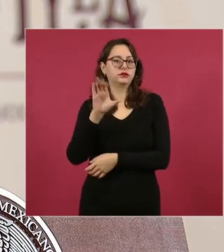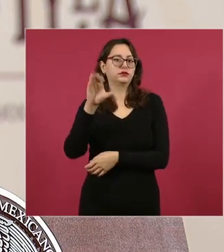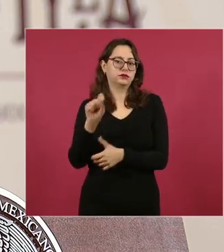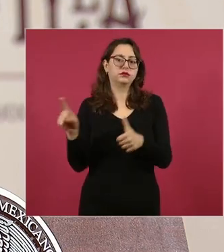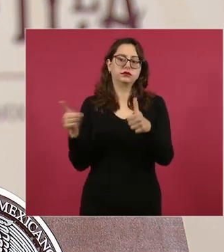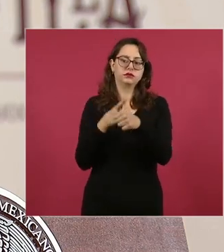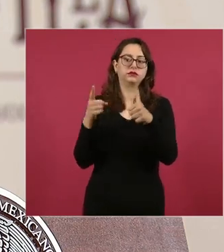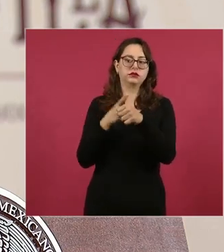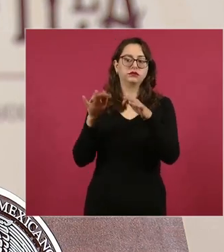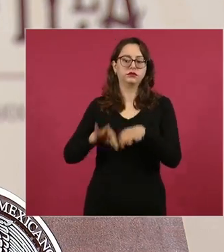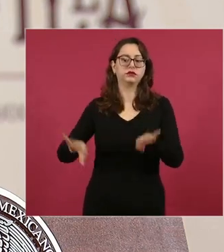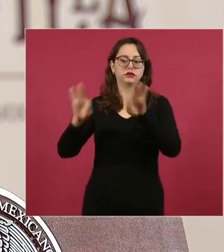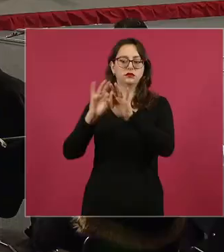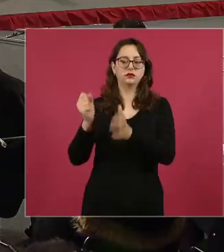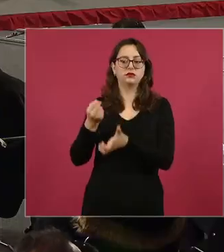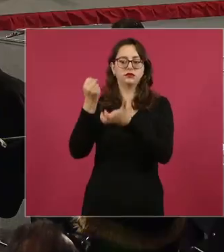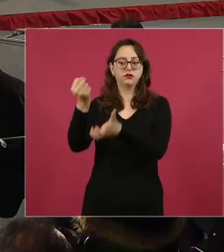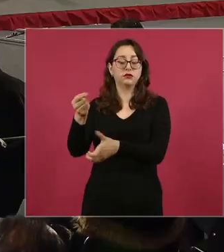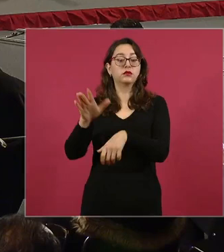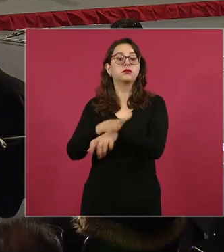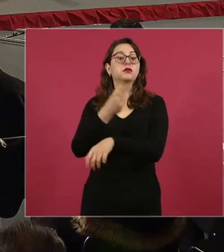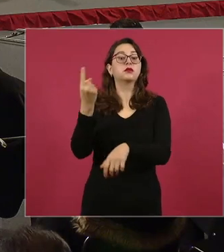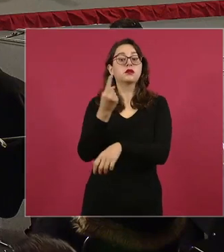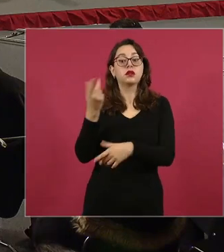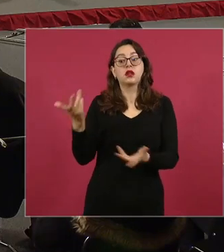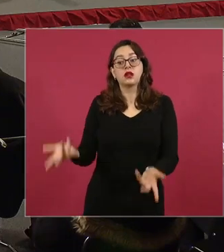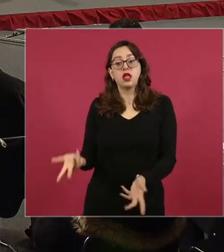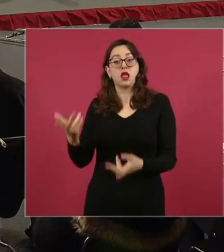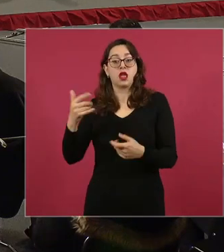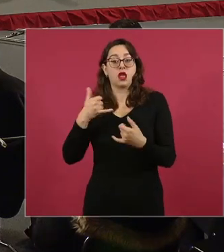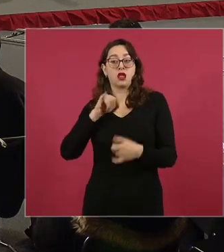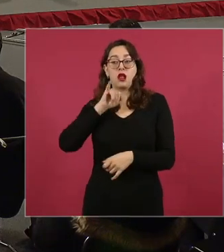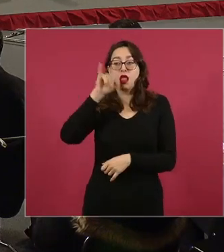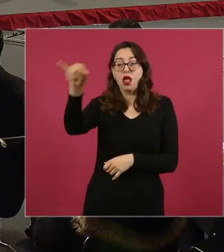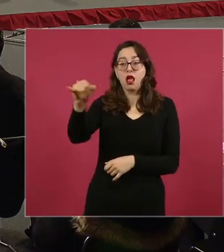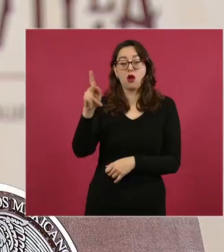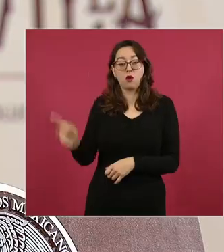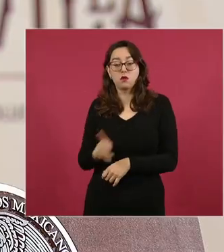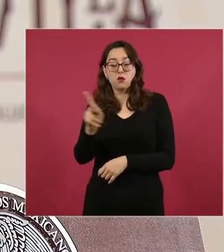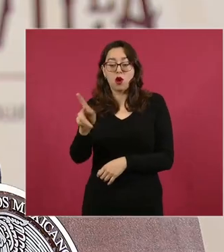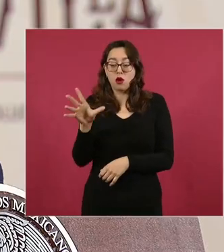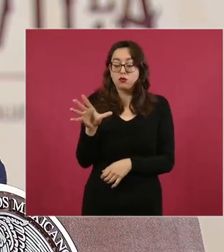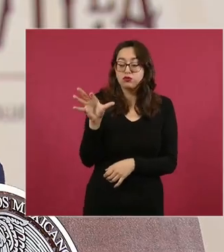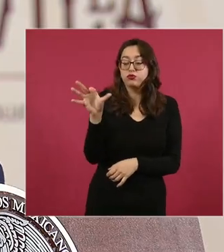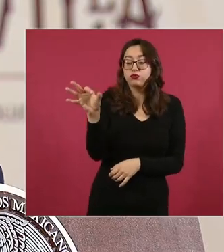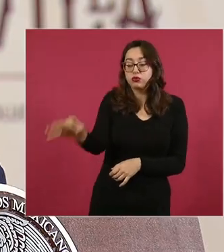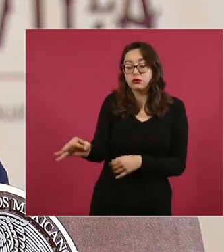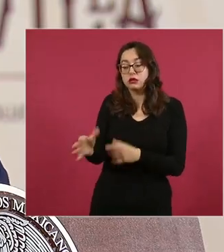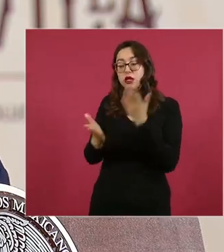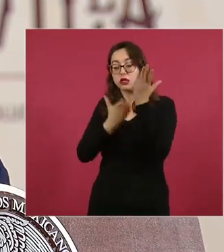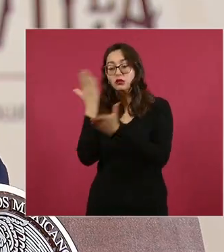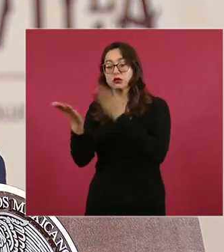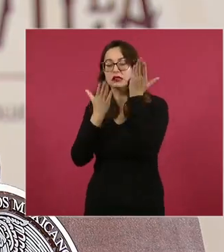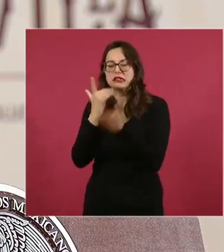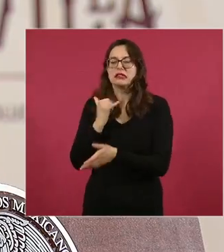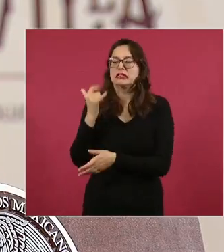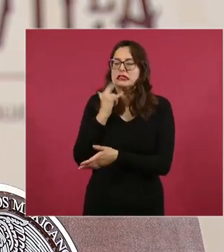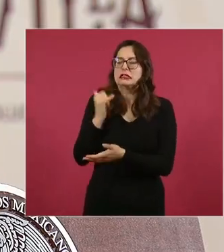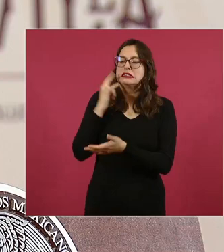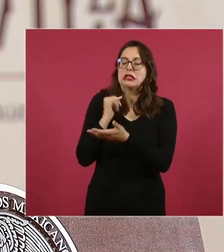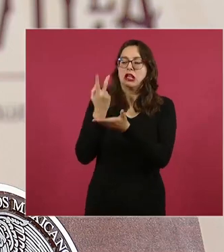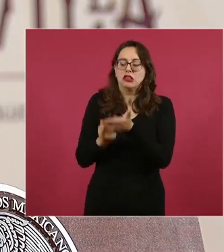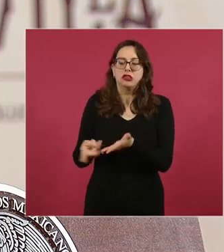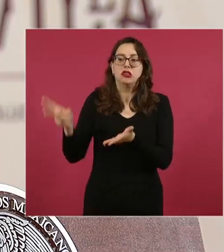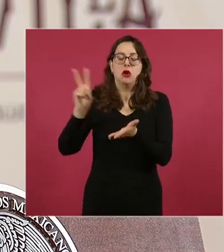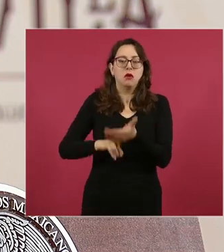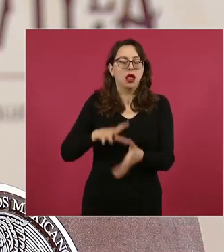históricamente ha sido muy complicado que los jóvenes que viven en las localidades más pobres del país lleguen a este nivel educativo, y por eso nos